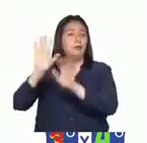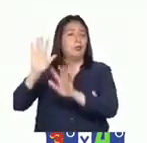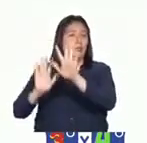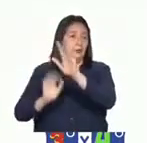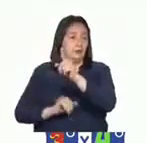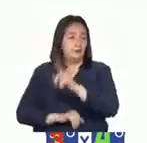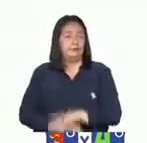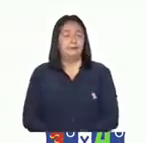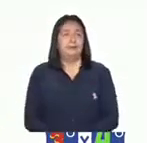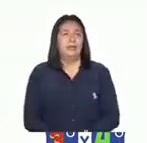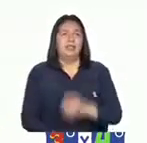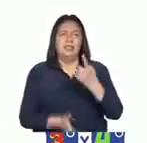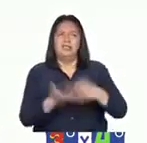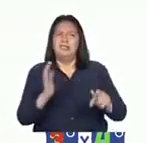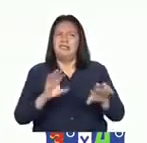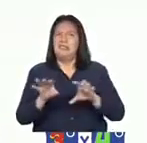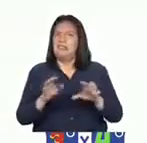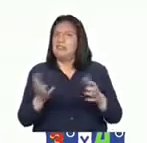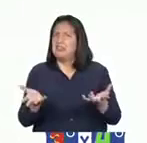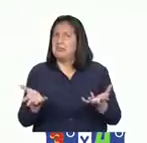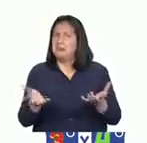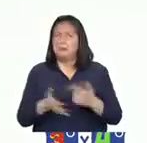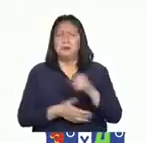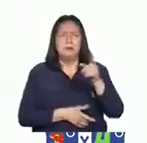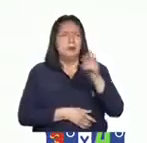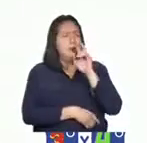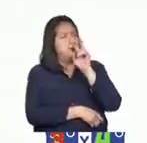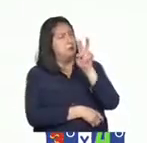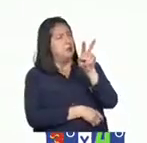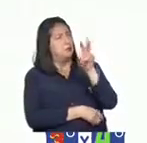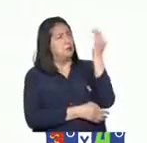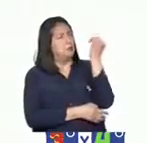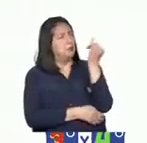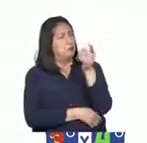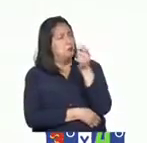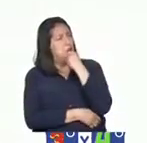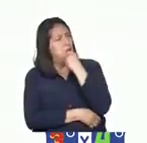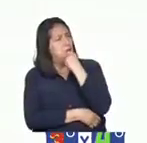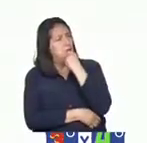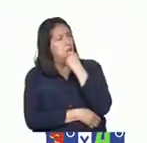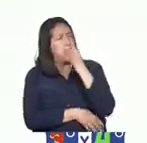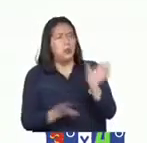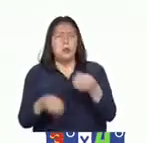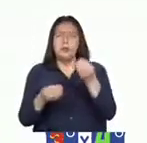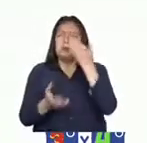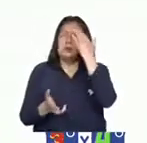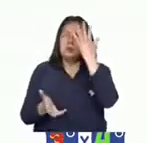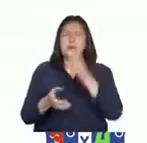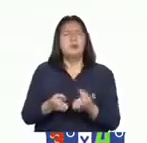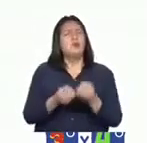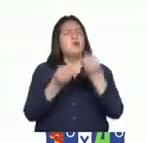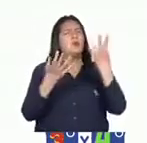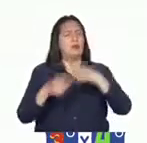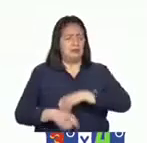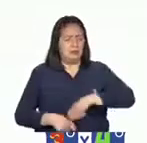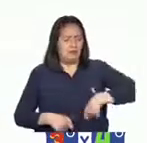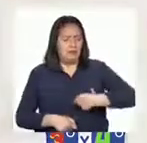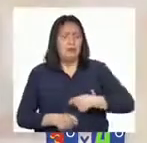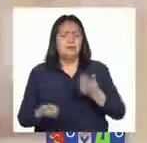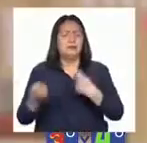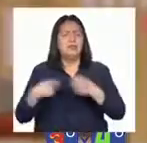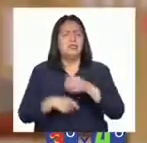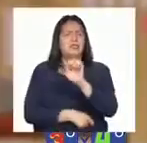15. ¿Qué operación podemos realizar observando este esquema? ¿Cómo sabremos cuántas fajas vendió